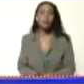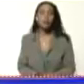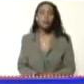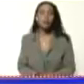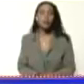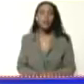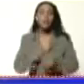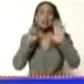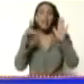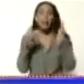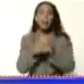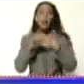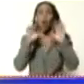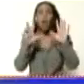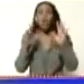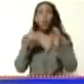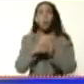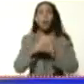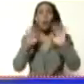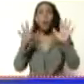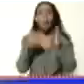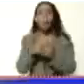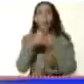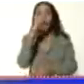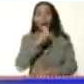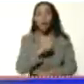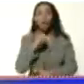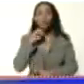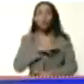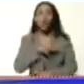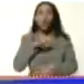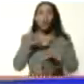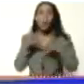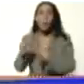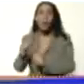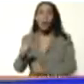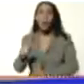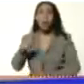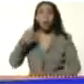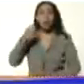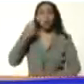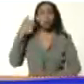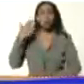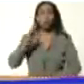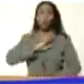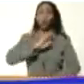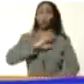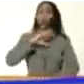7 mil 8 mil 9 mil años de historias de imperios que se creyeron con el derecho